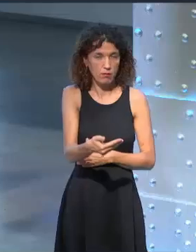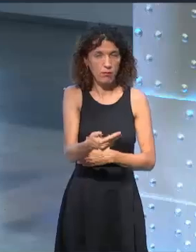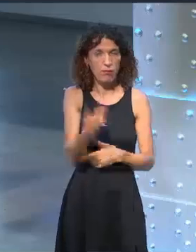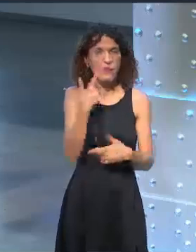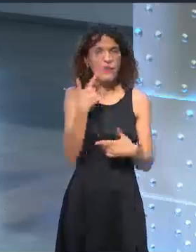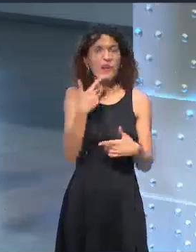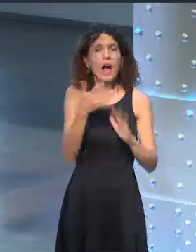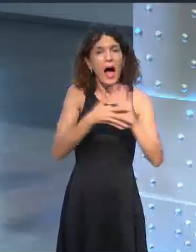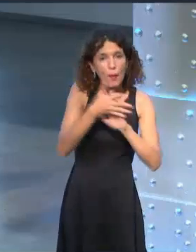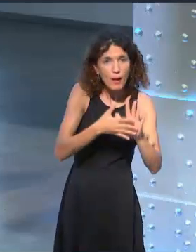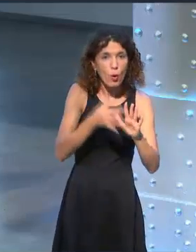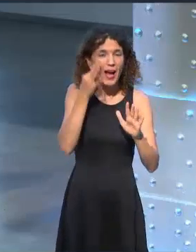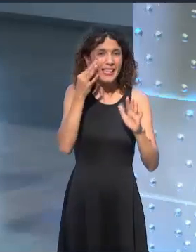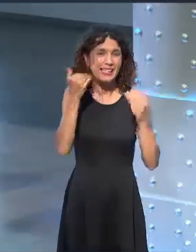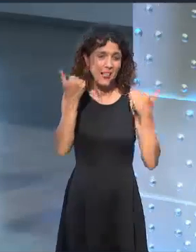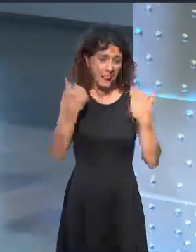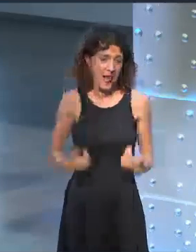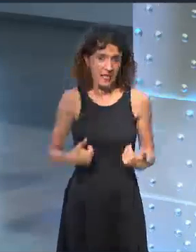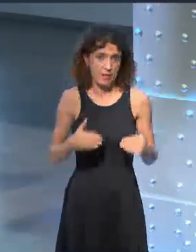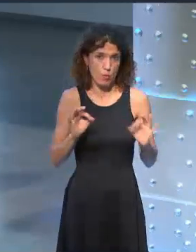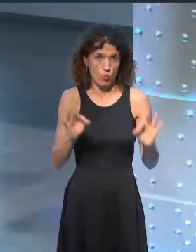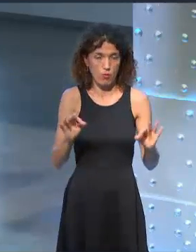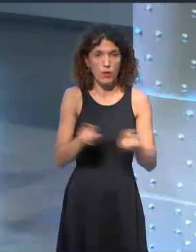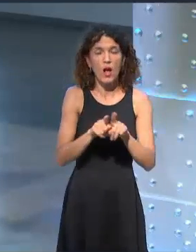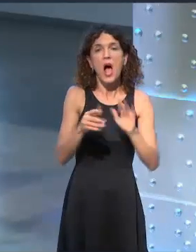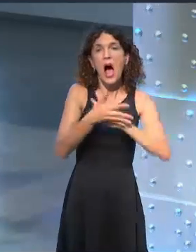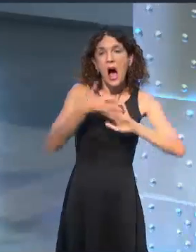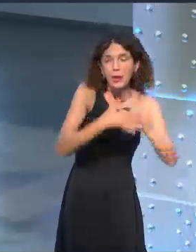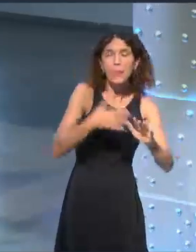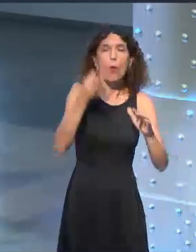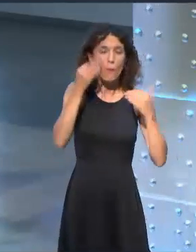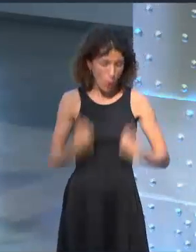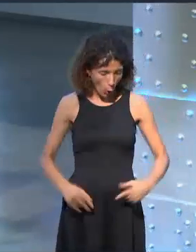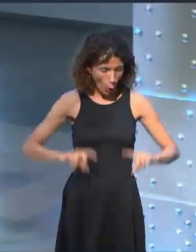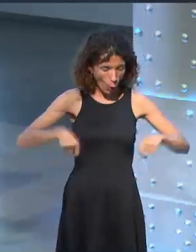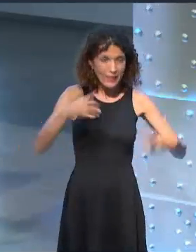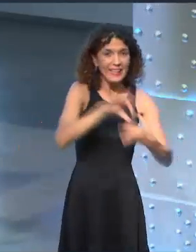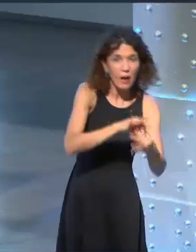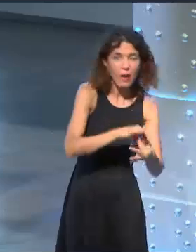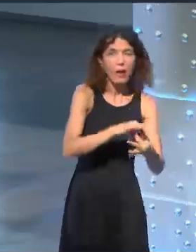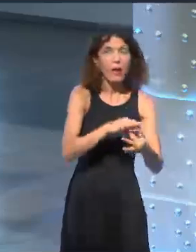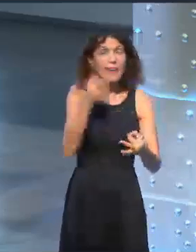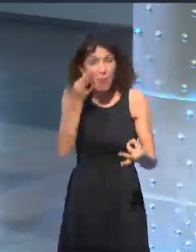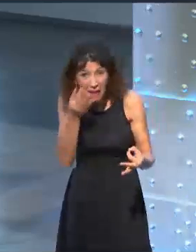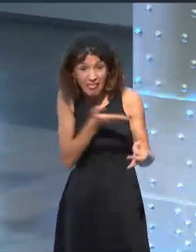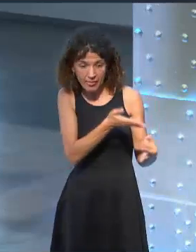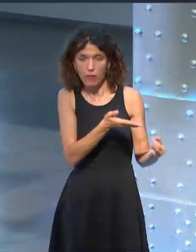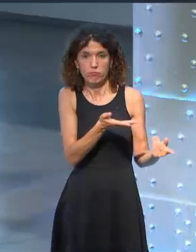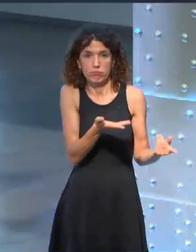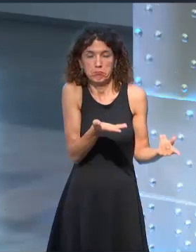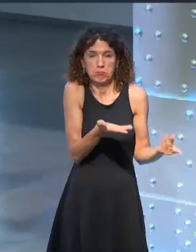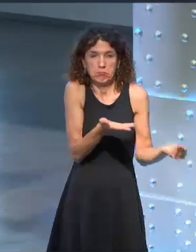esencialista. Cuando hablamos de esencialismo hablamos, digamos, a recurrir a parte biológica, cuando realmente no existe